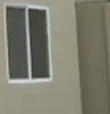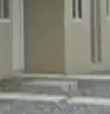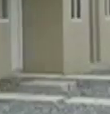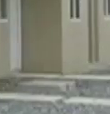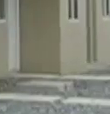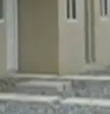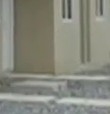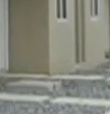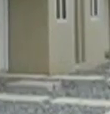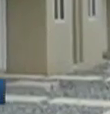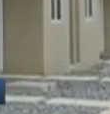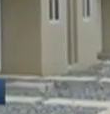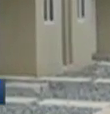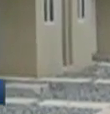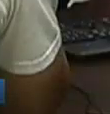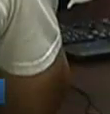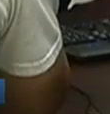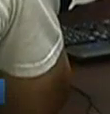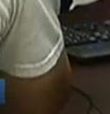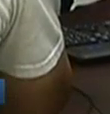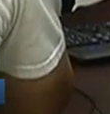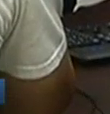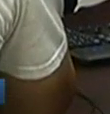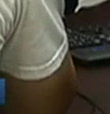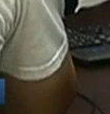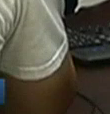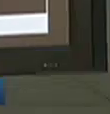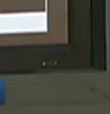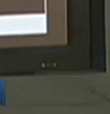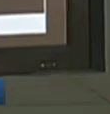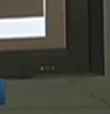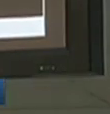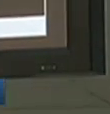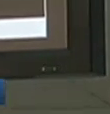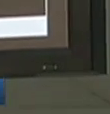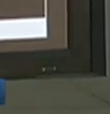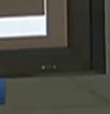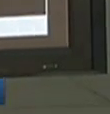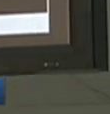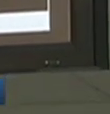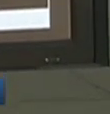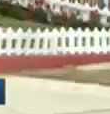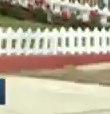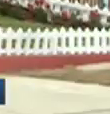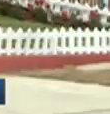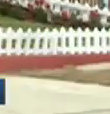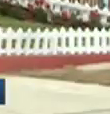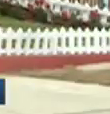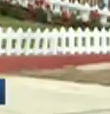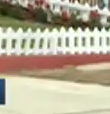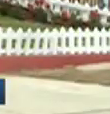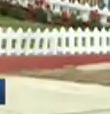afiliados se acercan al vi es para conocer detalles de los nuevos préstamos hipotecarios